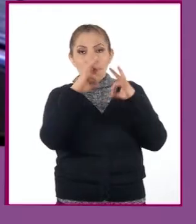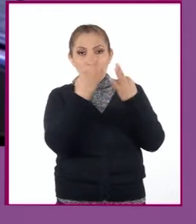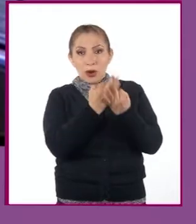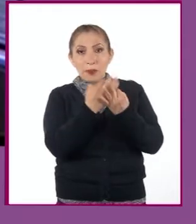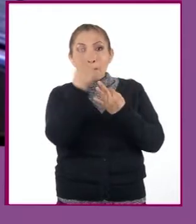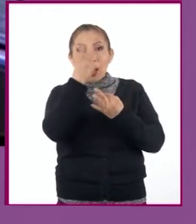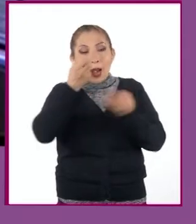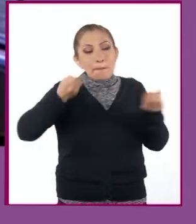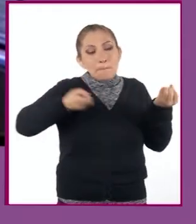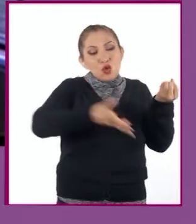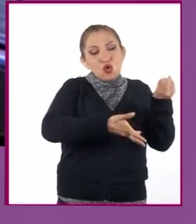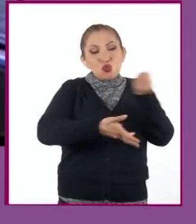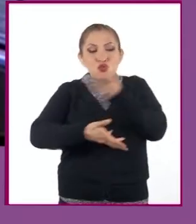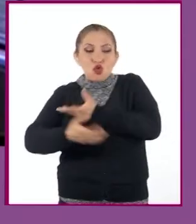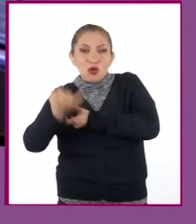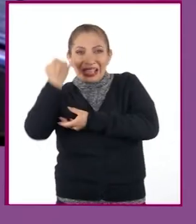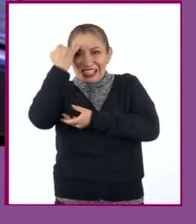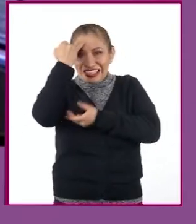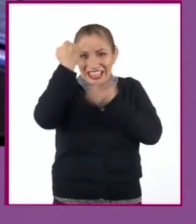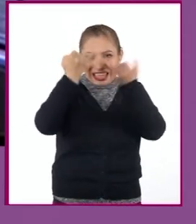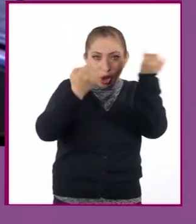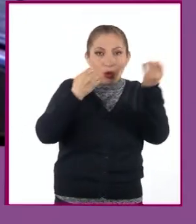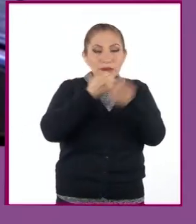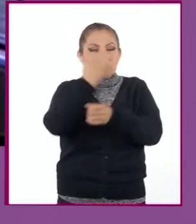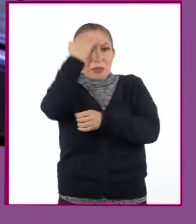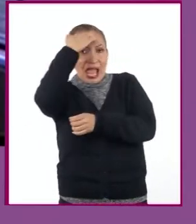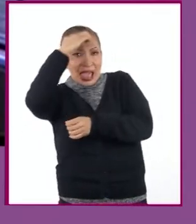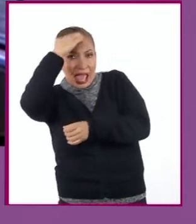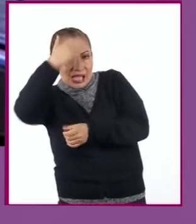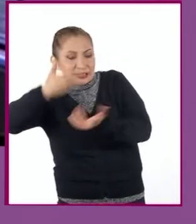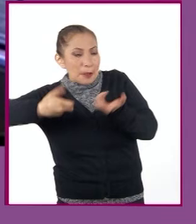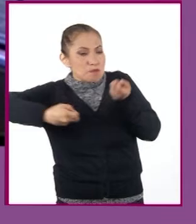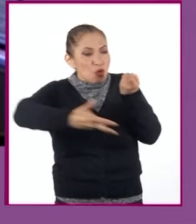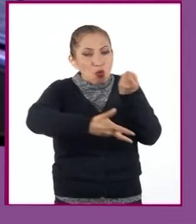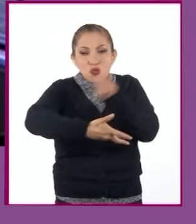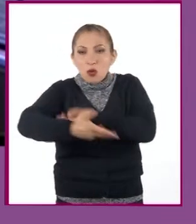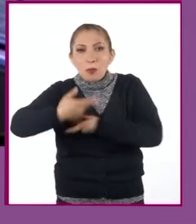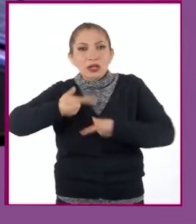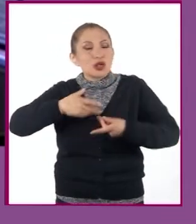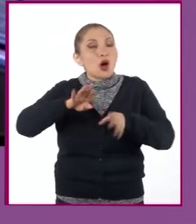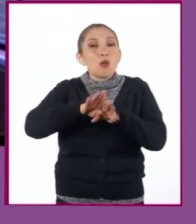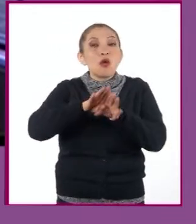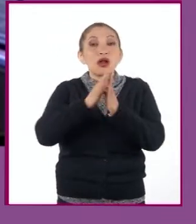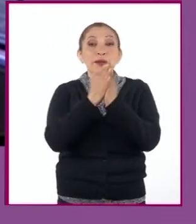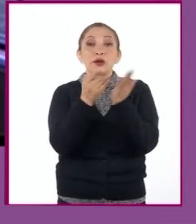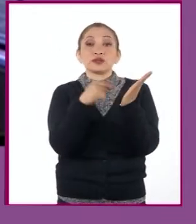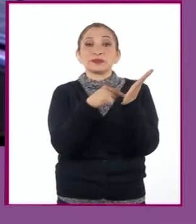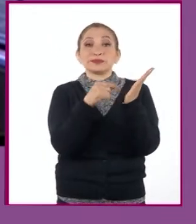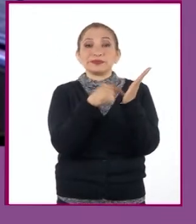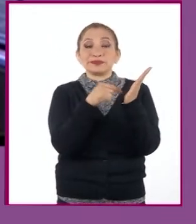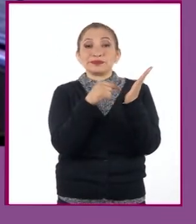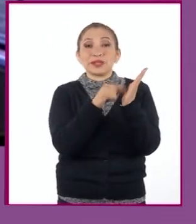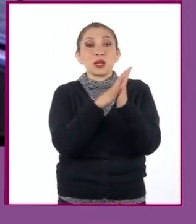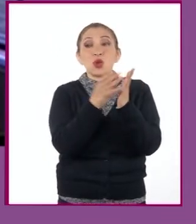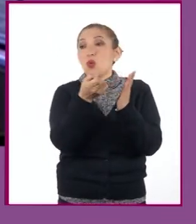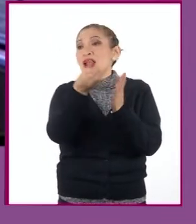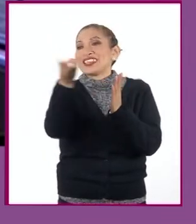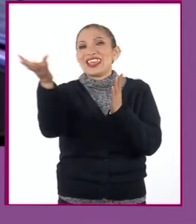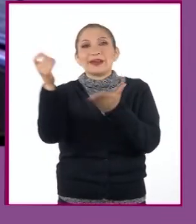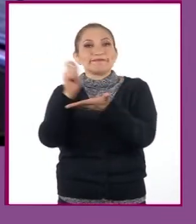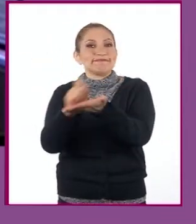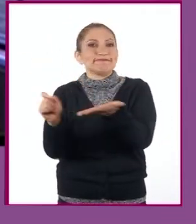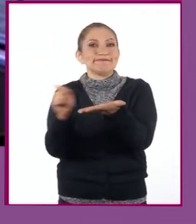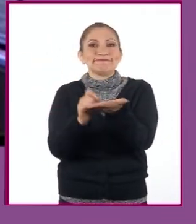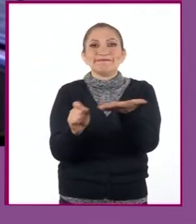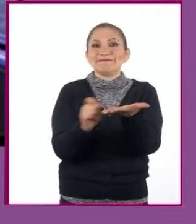de intercambiar ideas, de intercambiar experiencias entre las personas son los libros. Los libros o cualquier otro tipo de